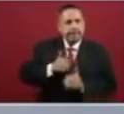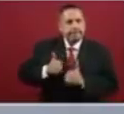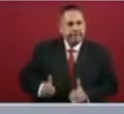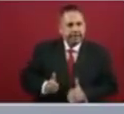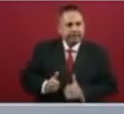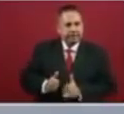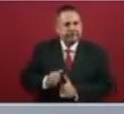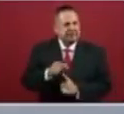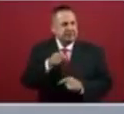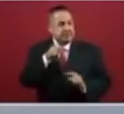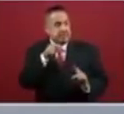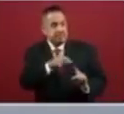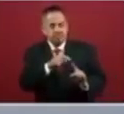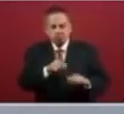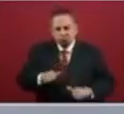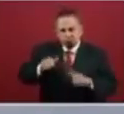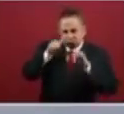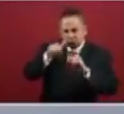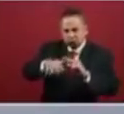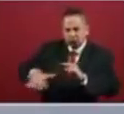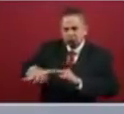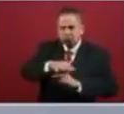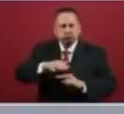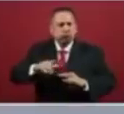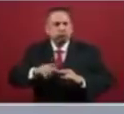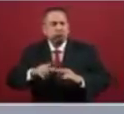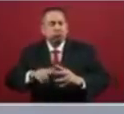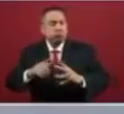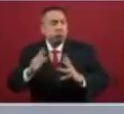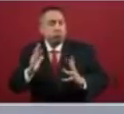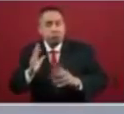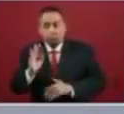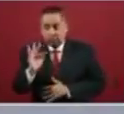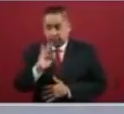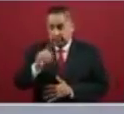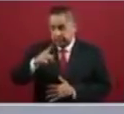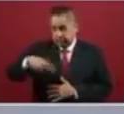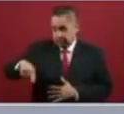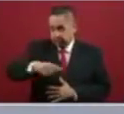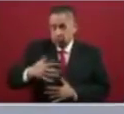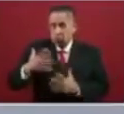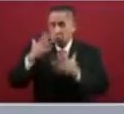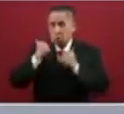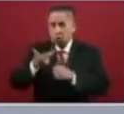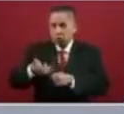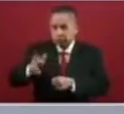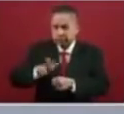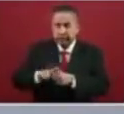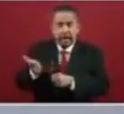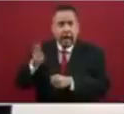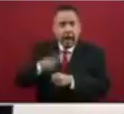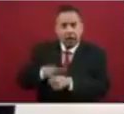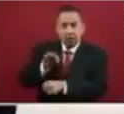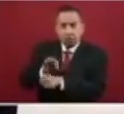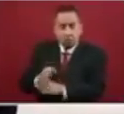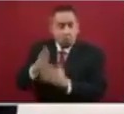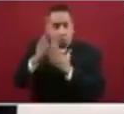cual atenderá a quienes no tienen seguridad social.